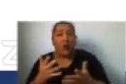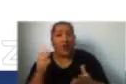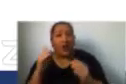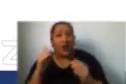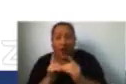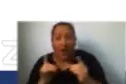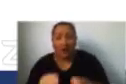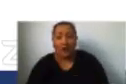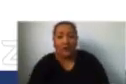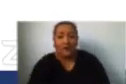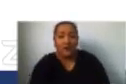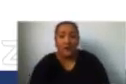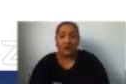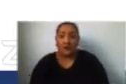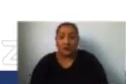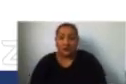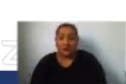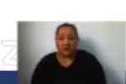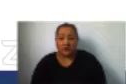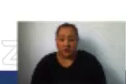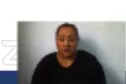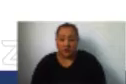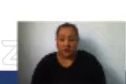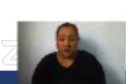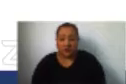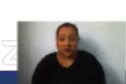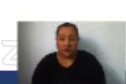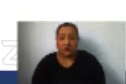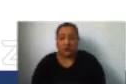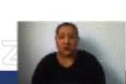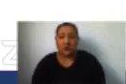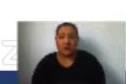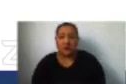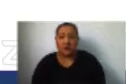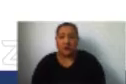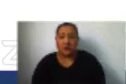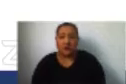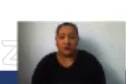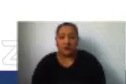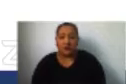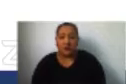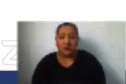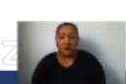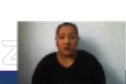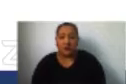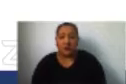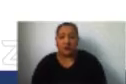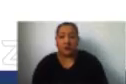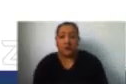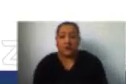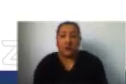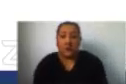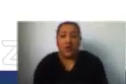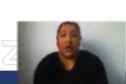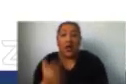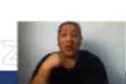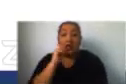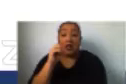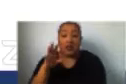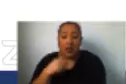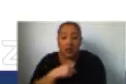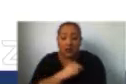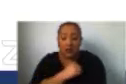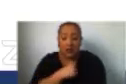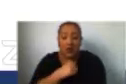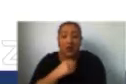insumos médicos. Pero el principal problema de la región, que se puso de manifiesto en un pedido que se hace a la PCM y al Ministerio de